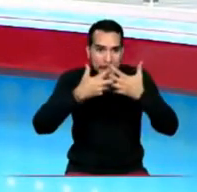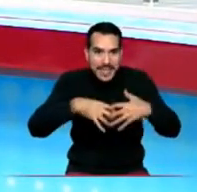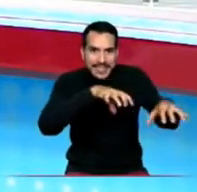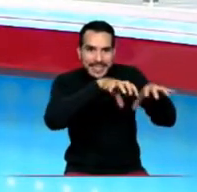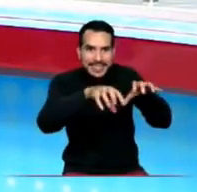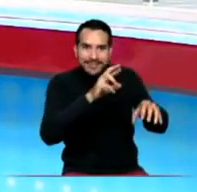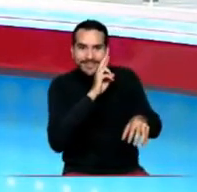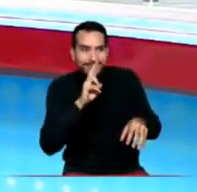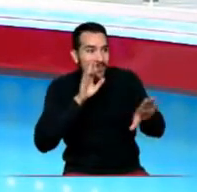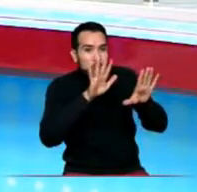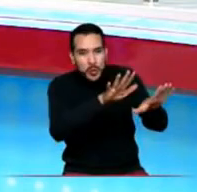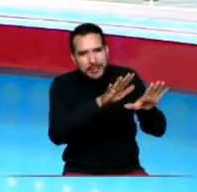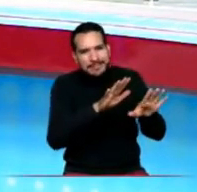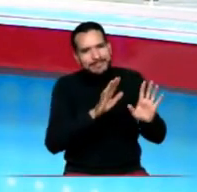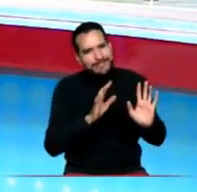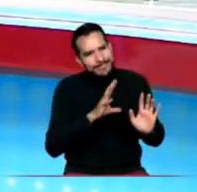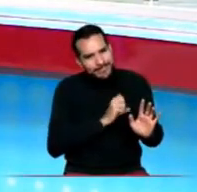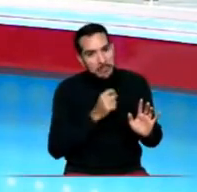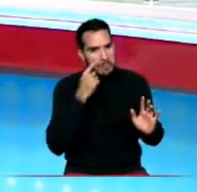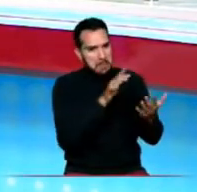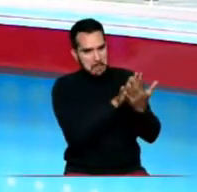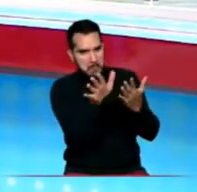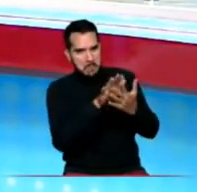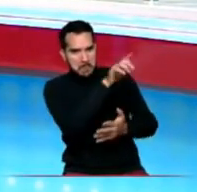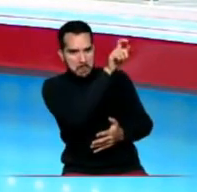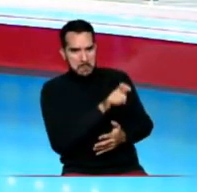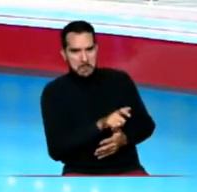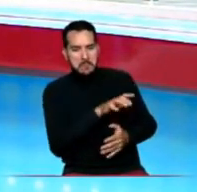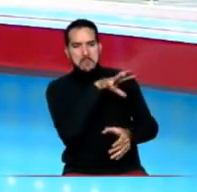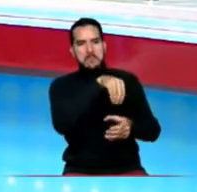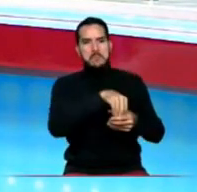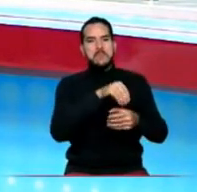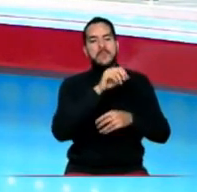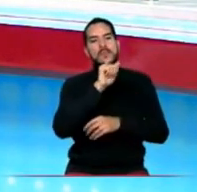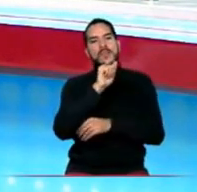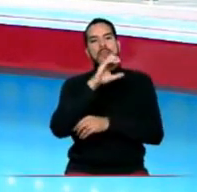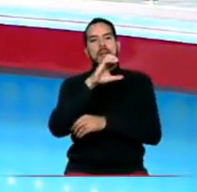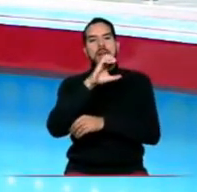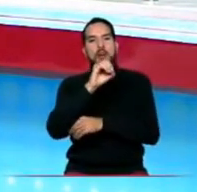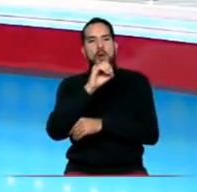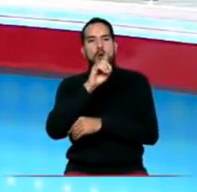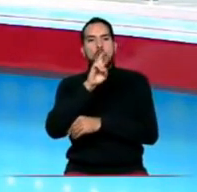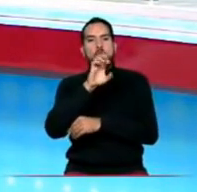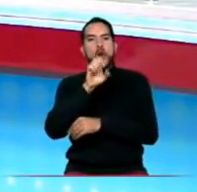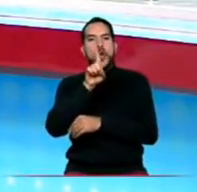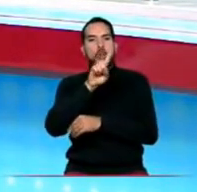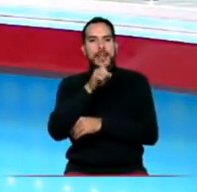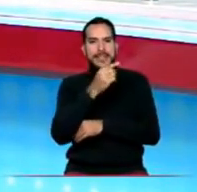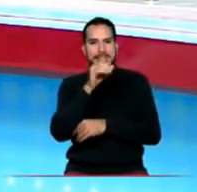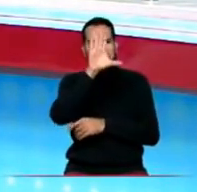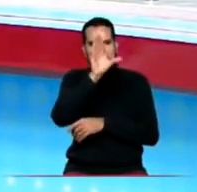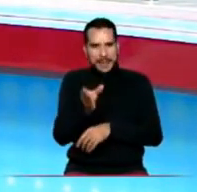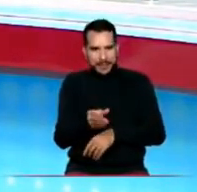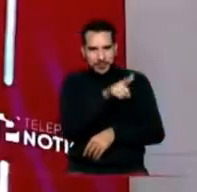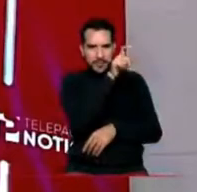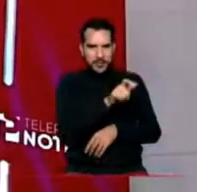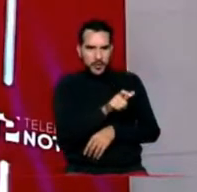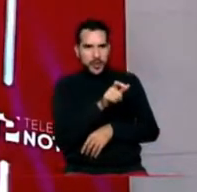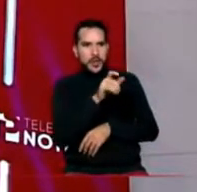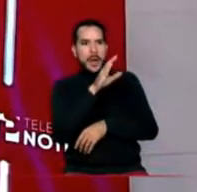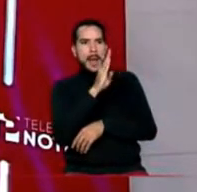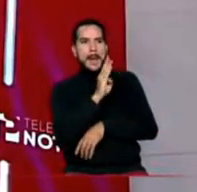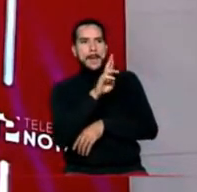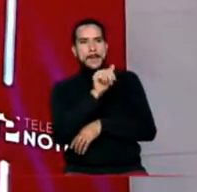realmente, nos acompaña Brani Prado, director ejecutivo de Acodres Pacífico. Brani, buenos días, bienvenido, feliz comienzo de mes y de semana. Gracias